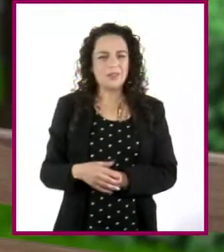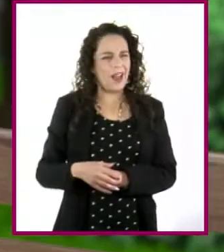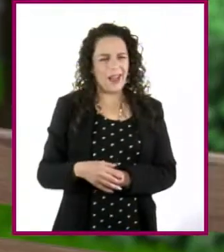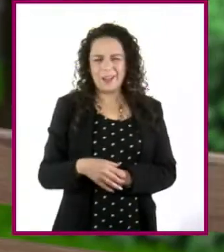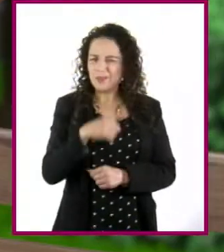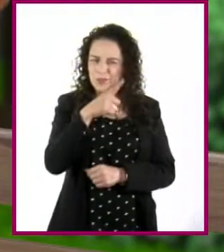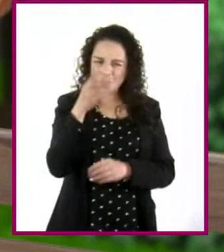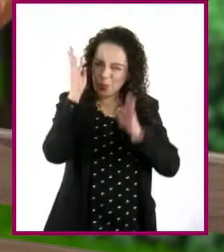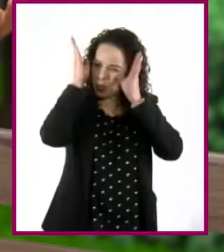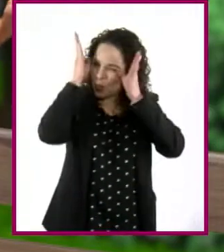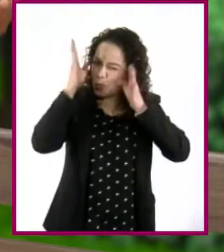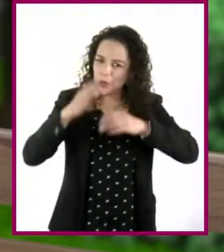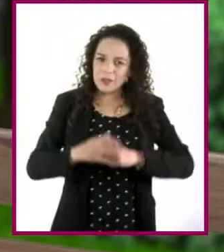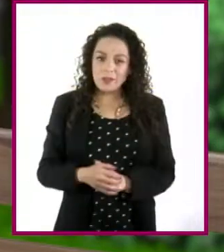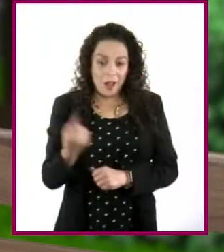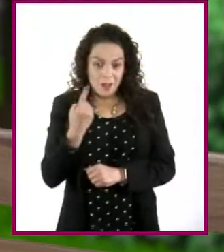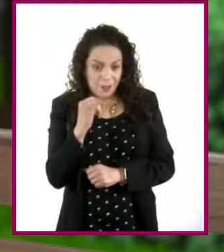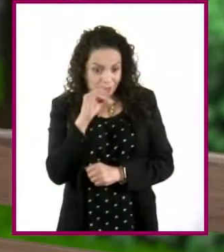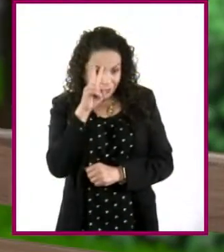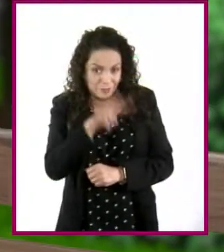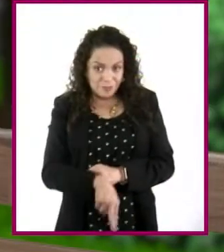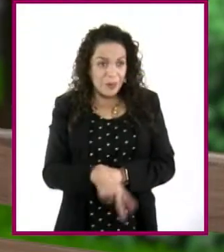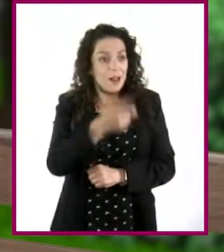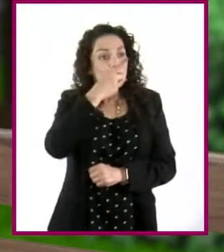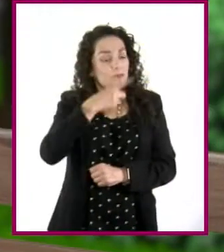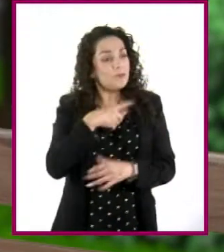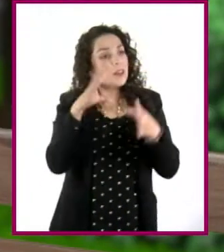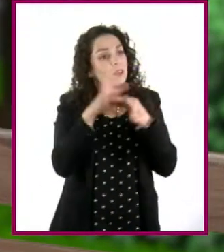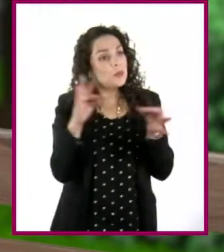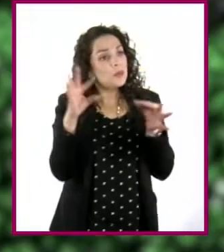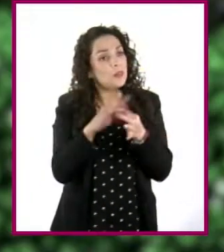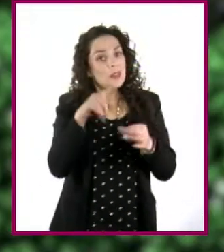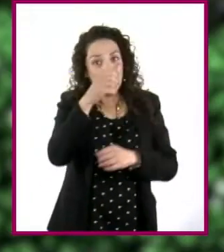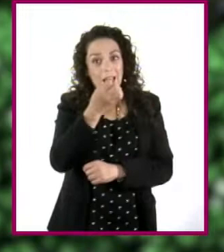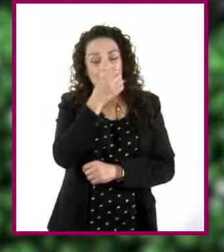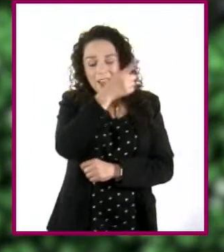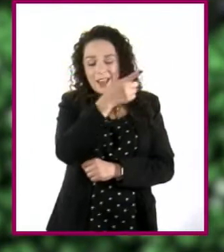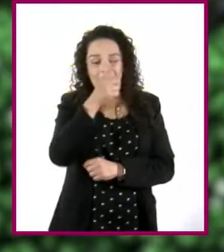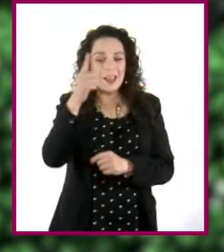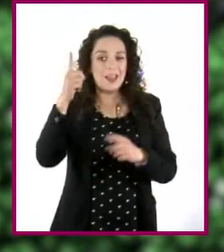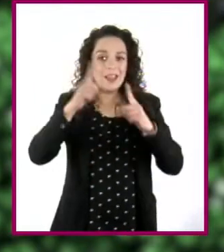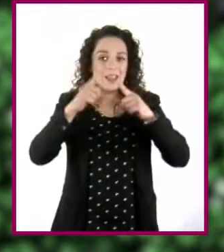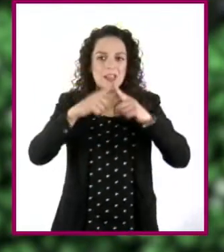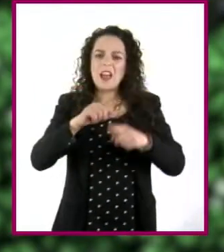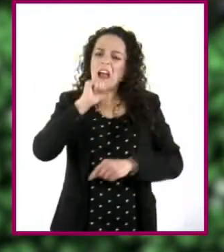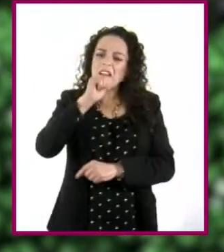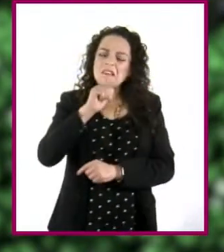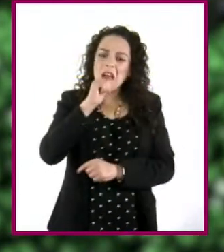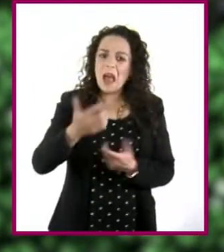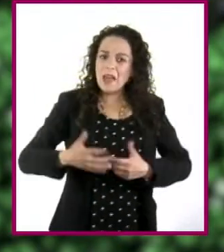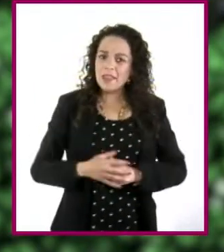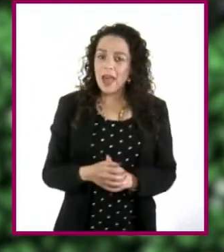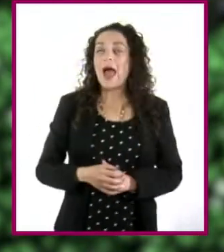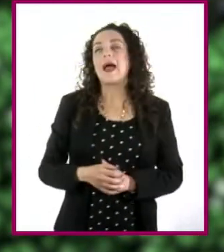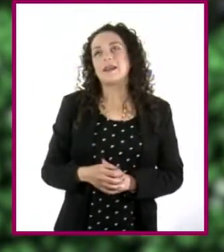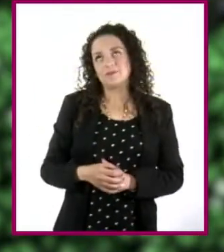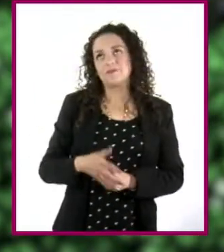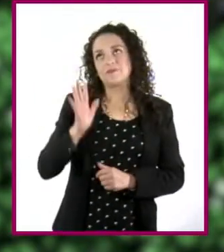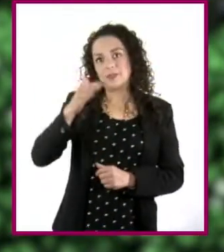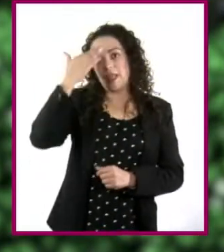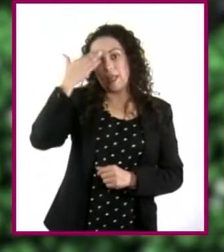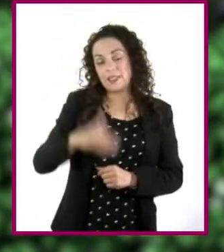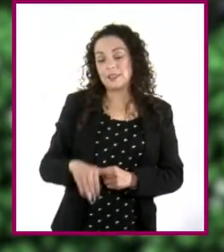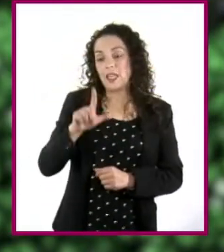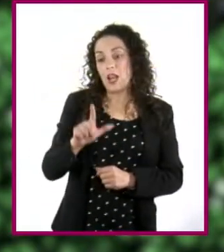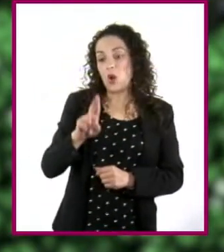¿Qué? Pues sí es cierto que nunca lo explicaban en el catecismo. Bueno, Pero ya sabemos que la lujuria está relacionada con